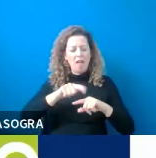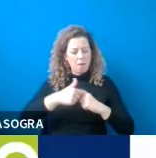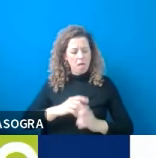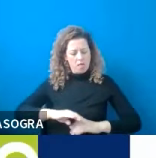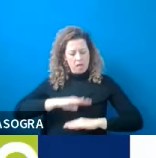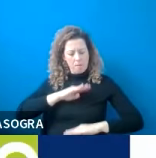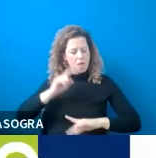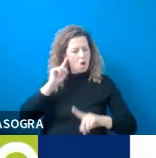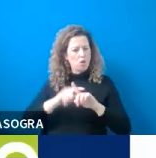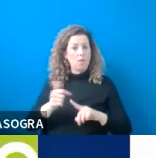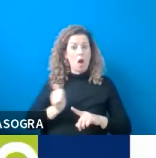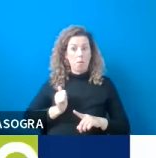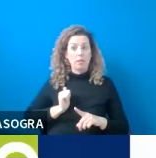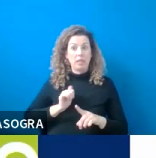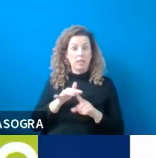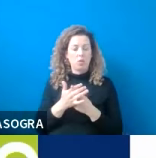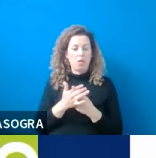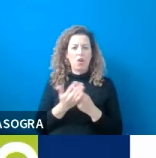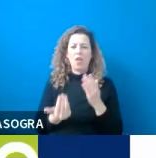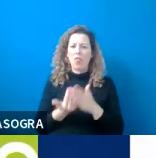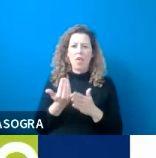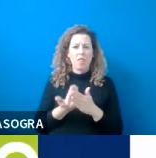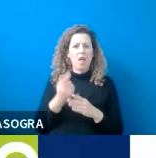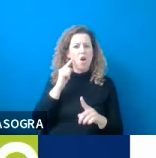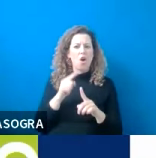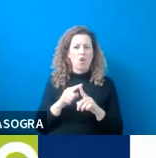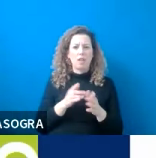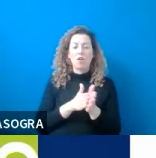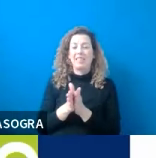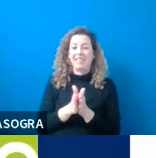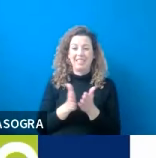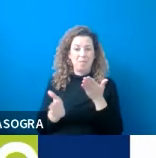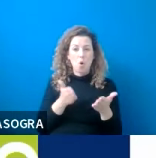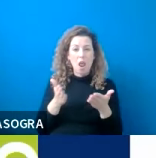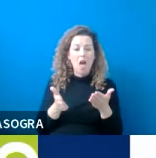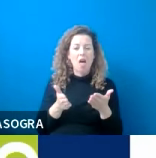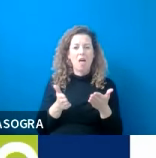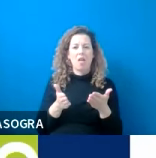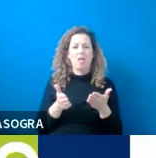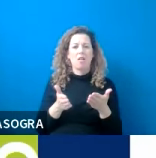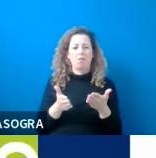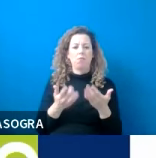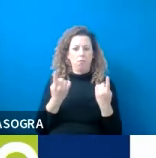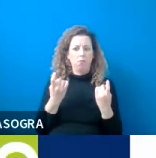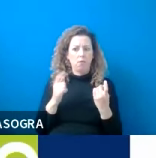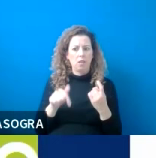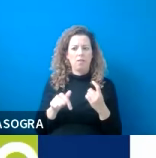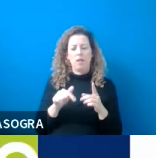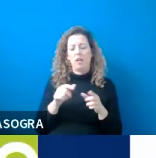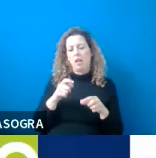aprovechar las situaciones naturales y lo que se da en el día a día para que esta estimulación que precisa en aspectos